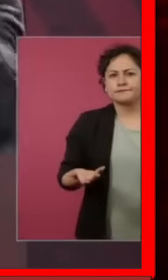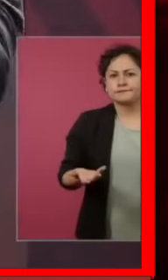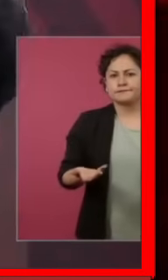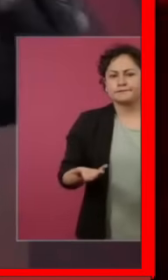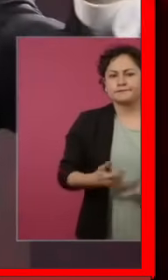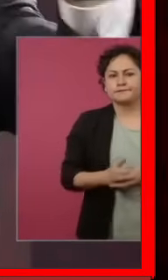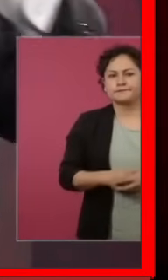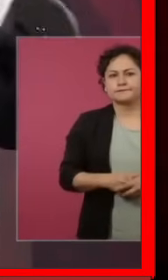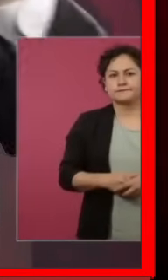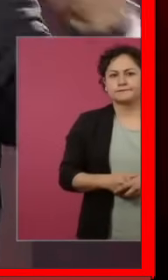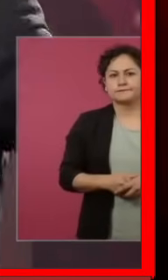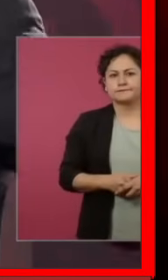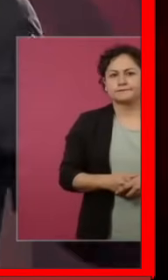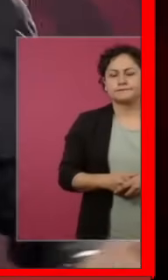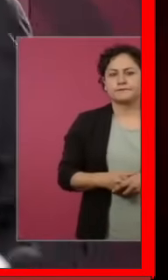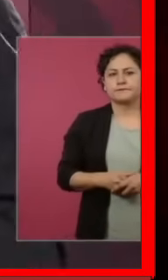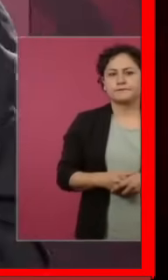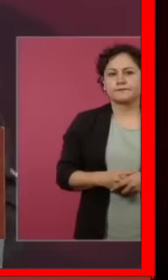¿Y